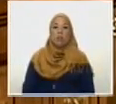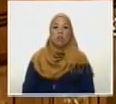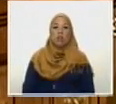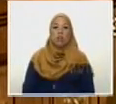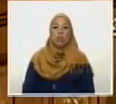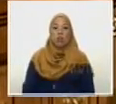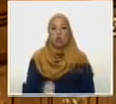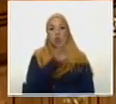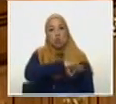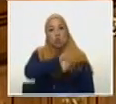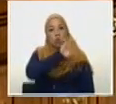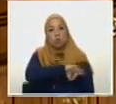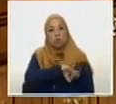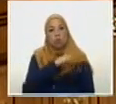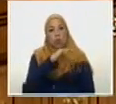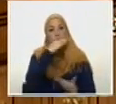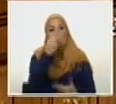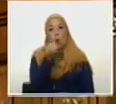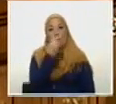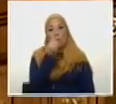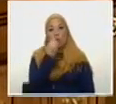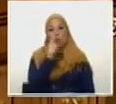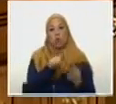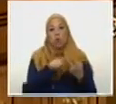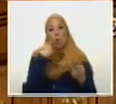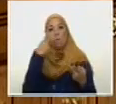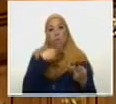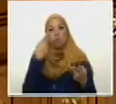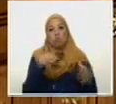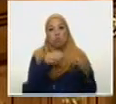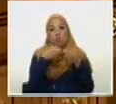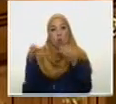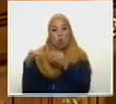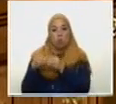En lo social, los CLAP. En lo político, los RAP.